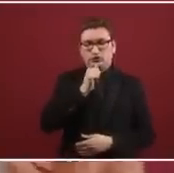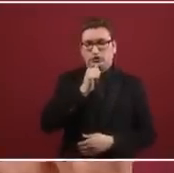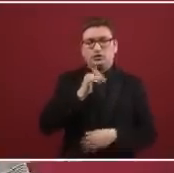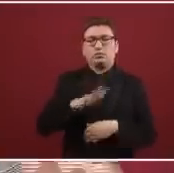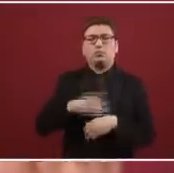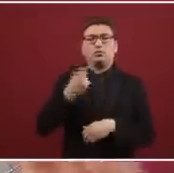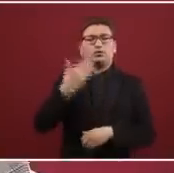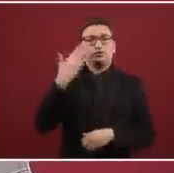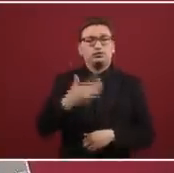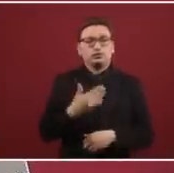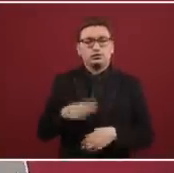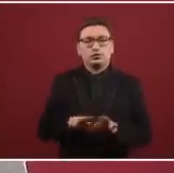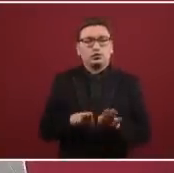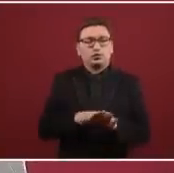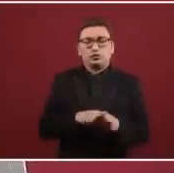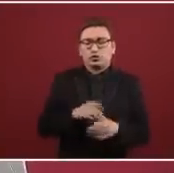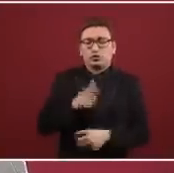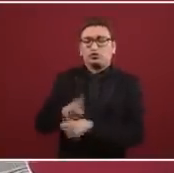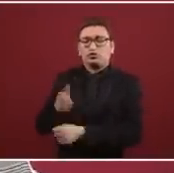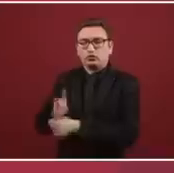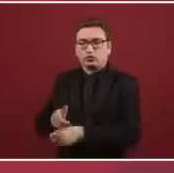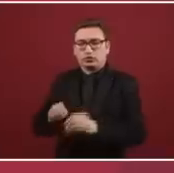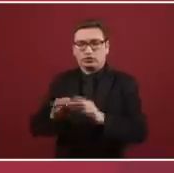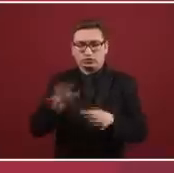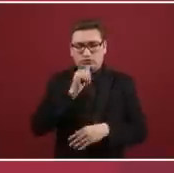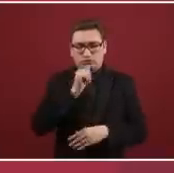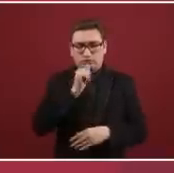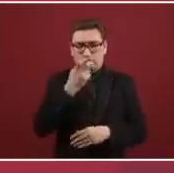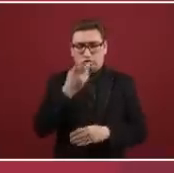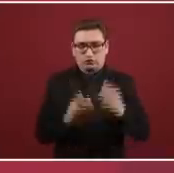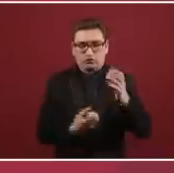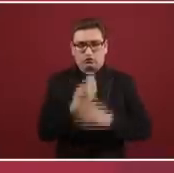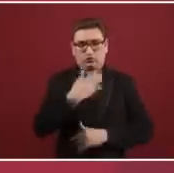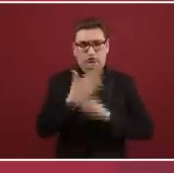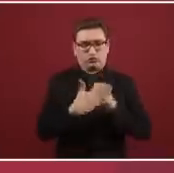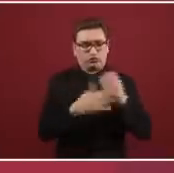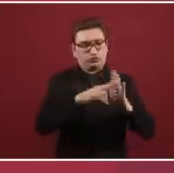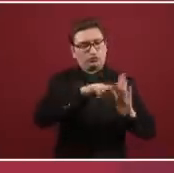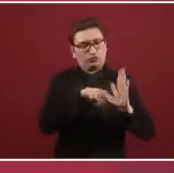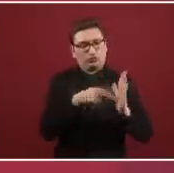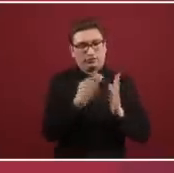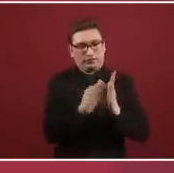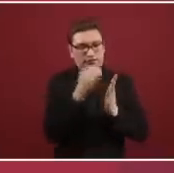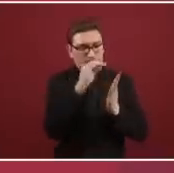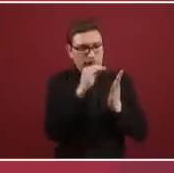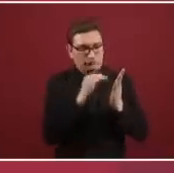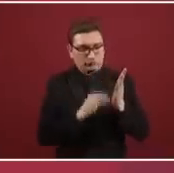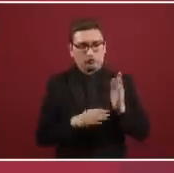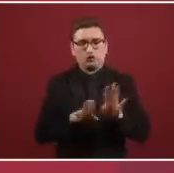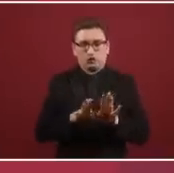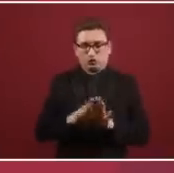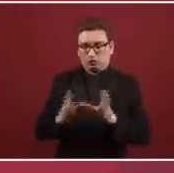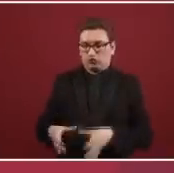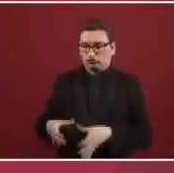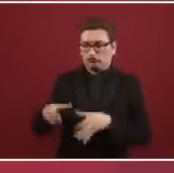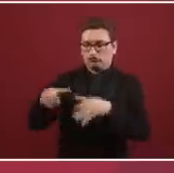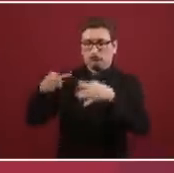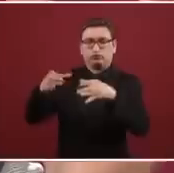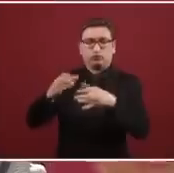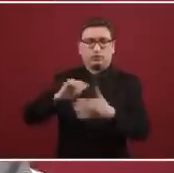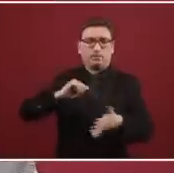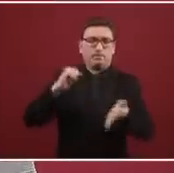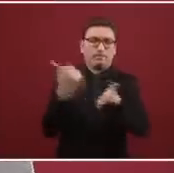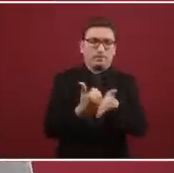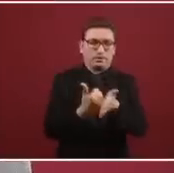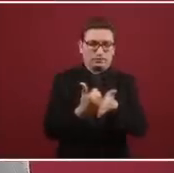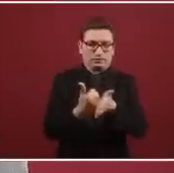de identificación plena de los cilindros. Por eso la nueva norma está contemplando el troquelado de las marcas en